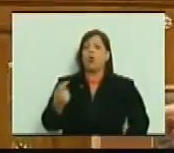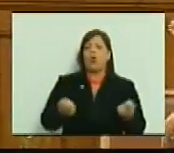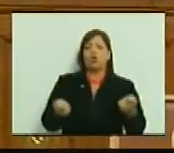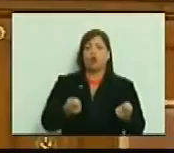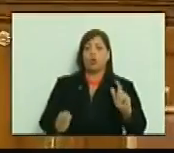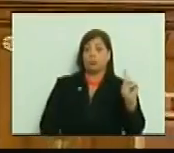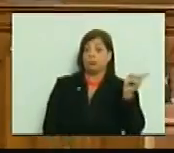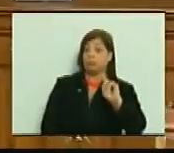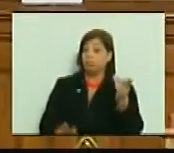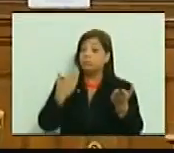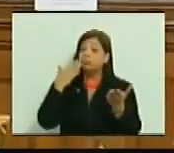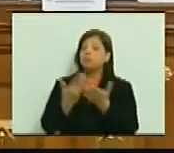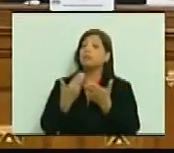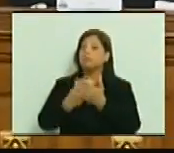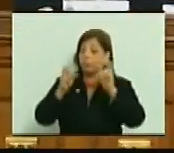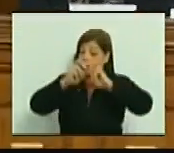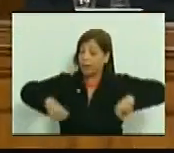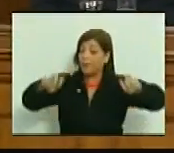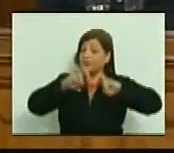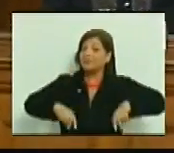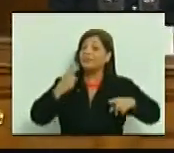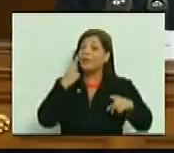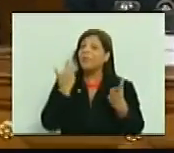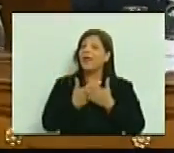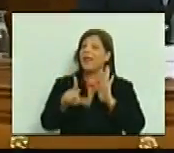Vamos a revisarla.